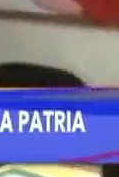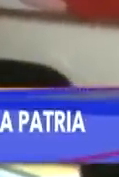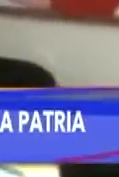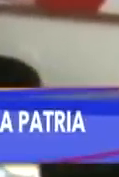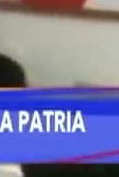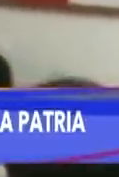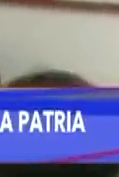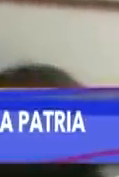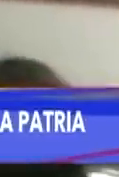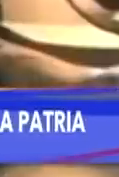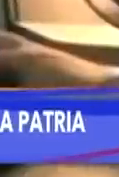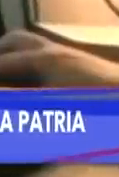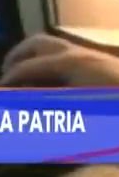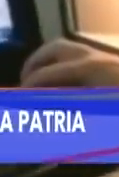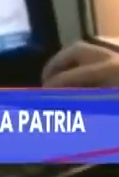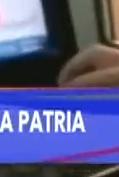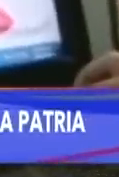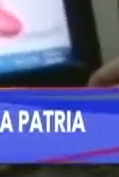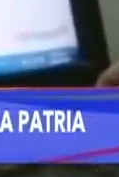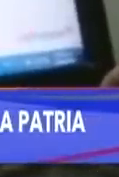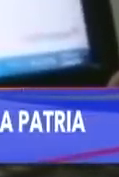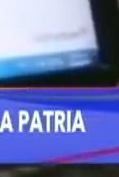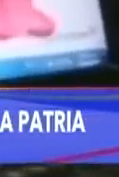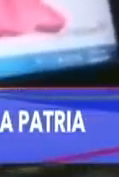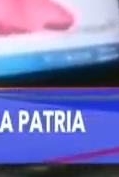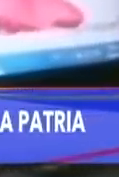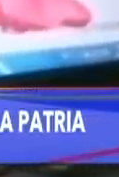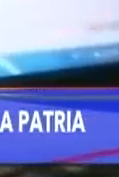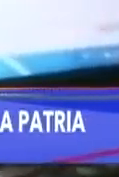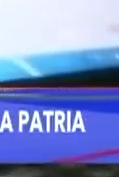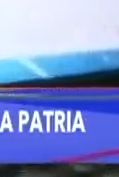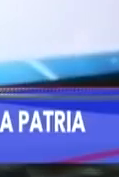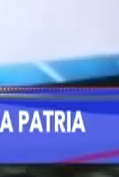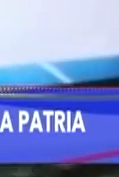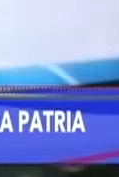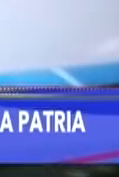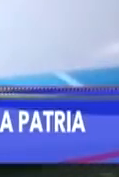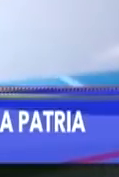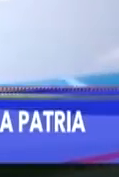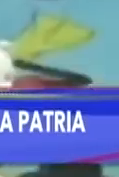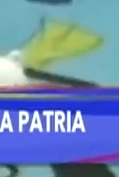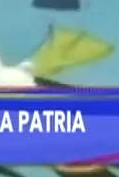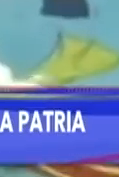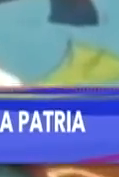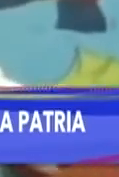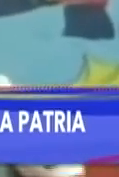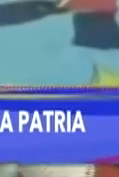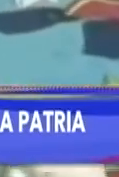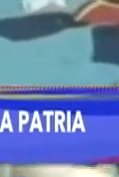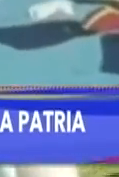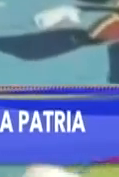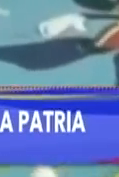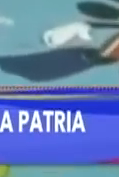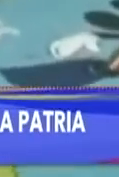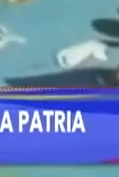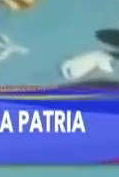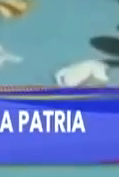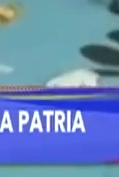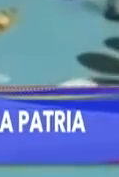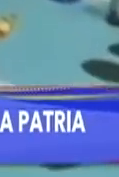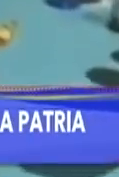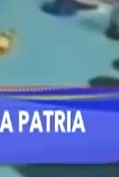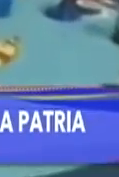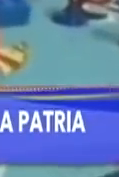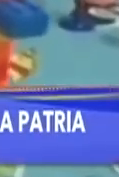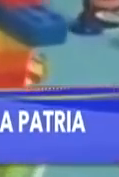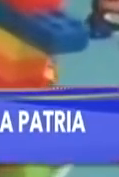bien. También yo quiero, presidente, aquí tenemos una experiencia, me encuentro con Hernancito. Él es un niño de 2 años